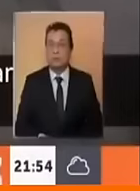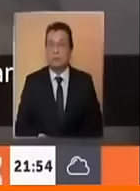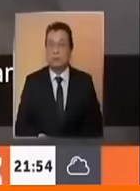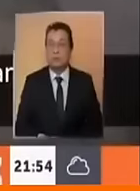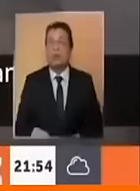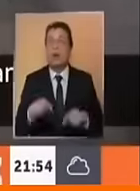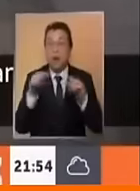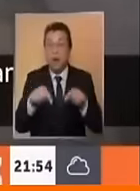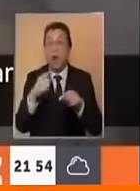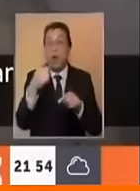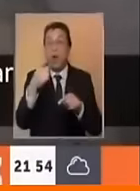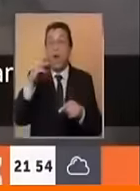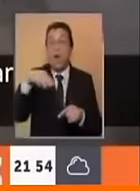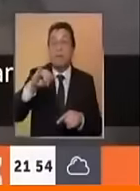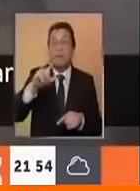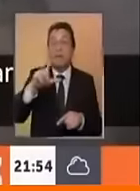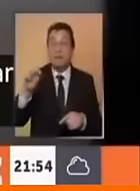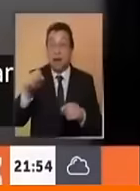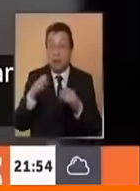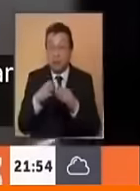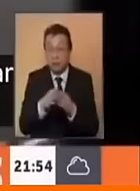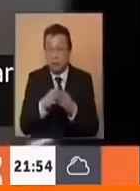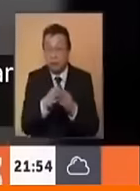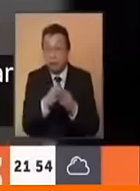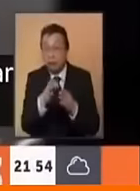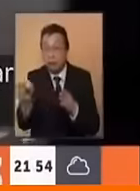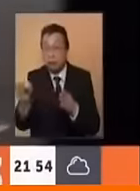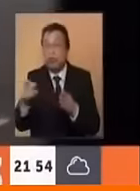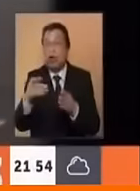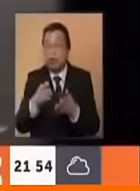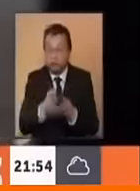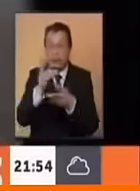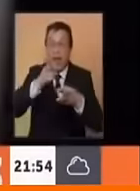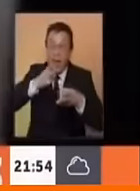Estamos a una milla de abrirnos y comenzar la